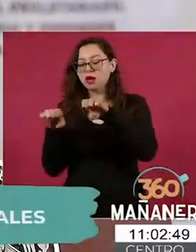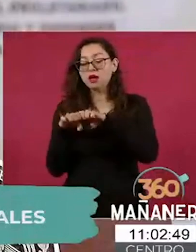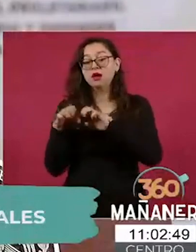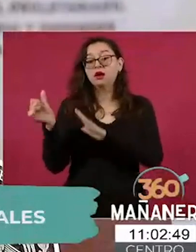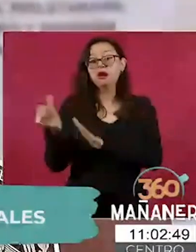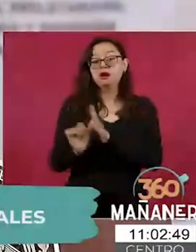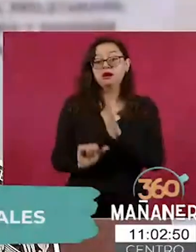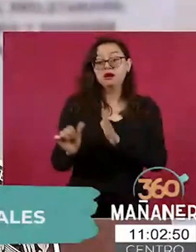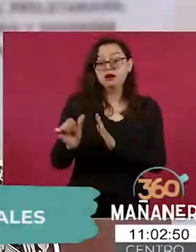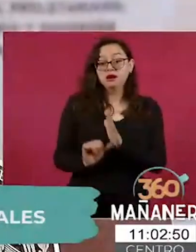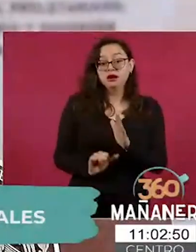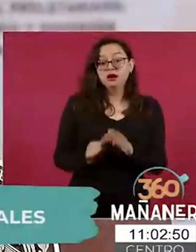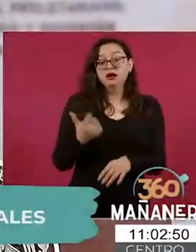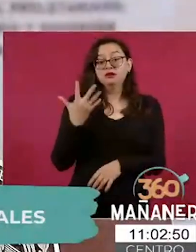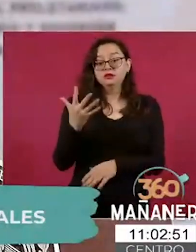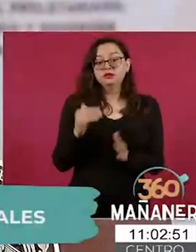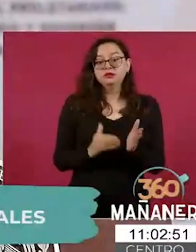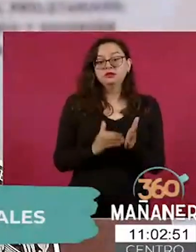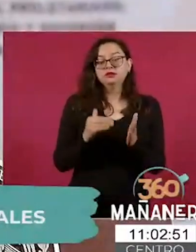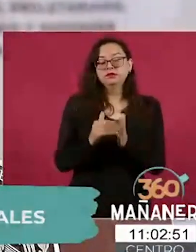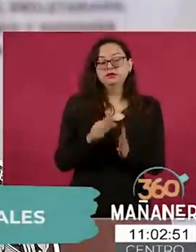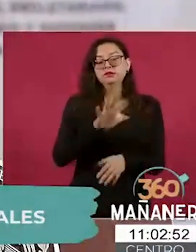de de